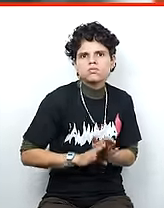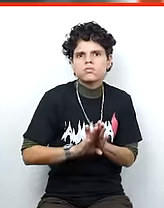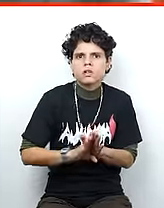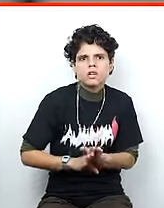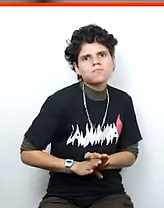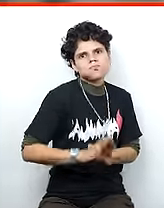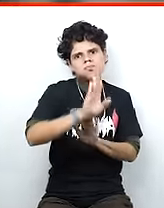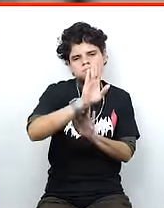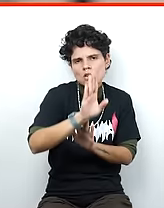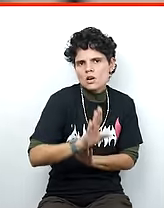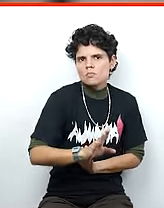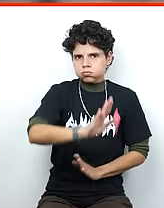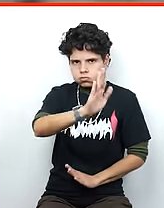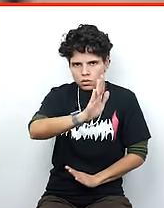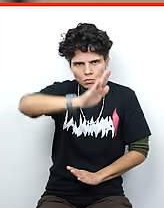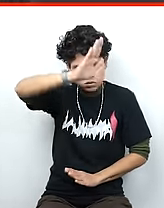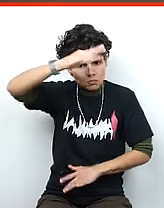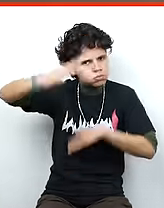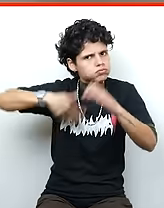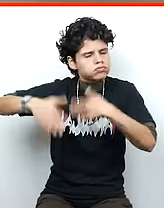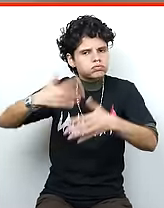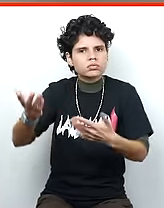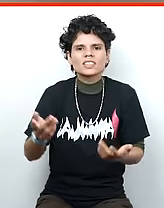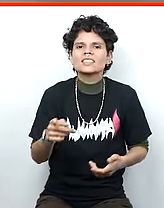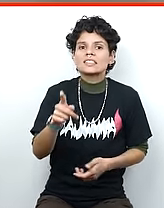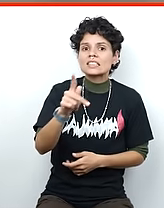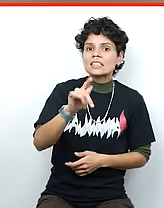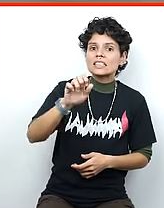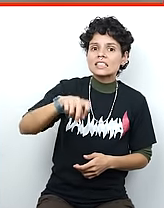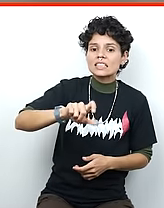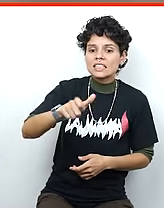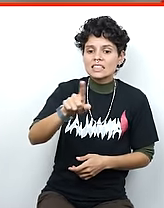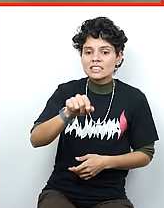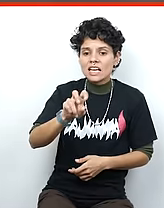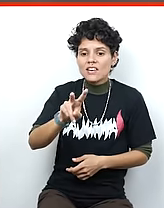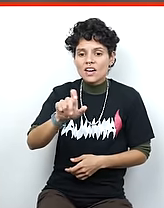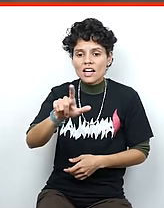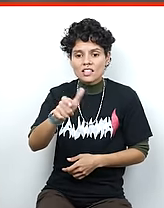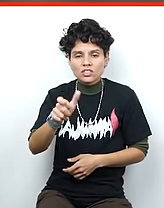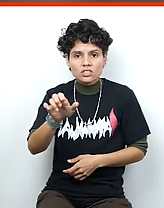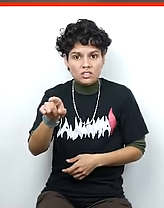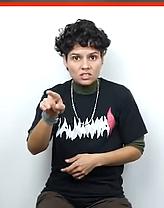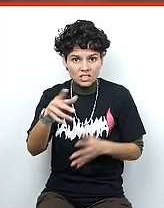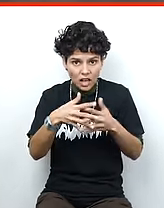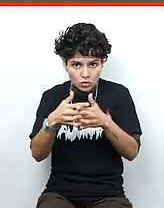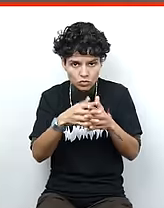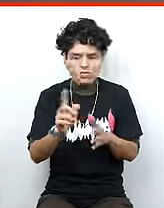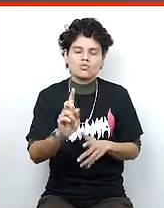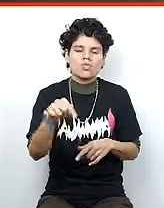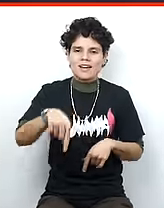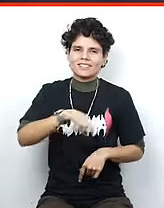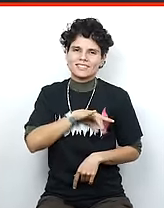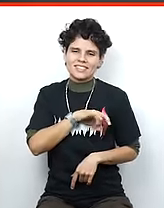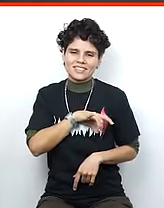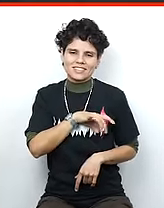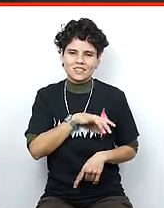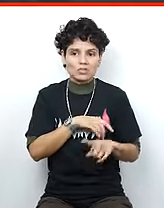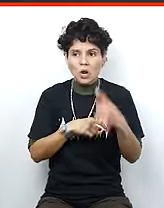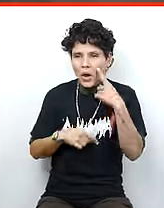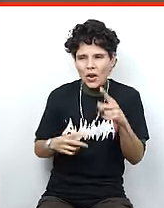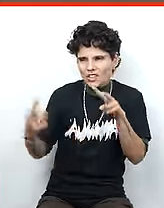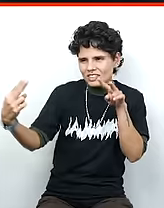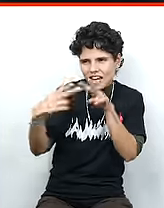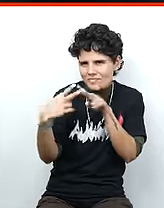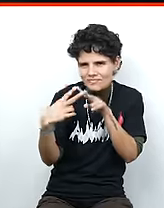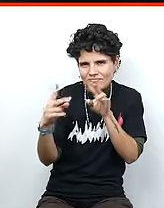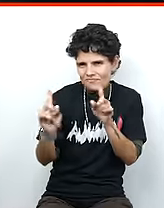contentos. Y ahí después ya todo cambió. ¿Y King Savage andaba allá en Estados Unidos? No, King Savage lo grabó aquí en Chile. Sí, como digo, no lo conocía, bro. No